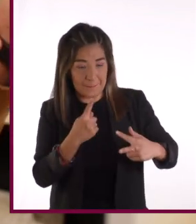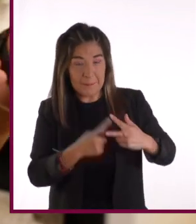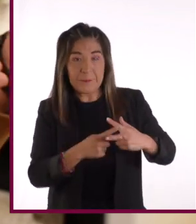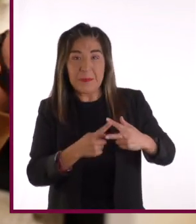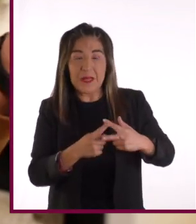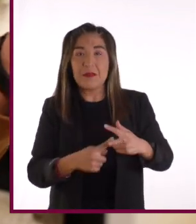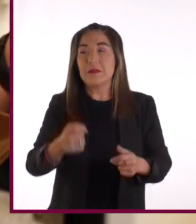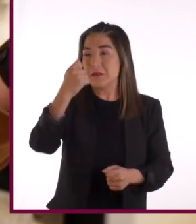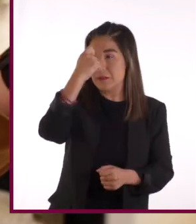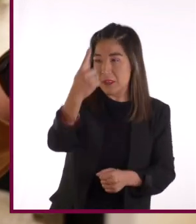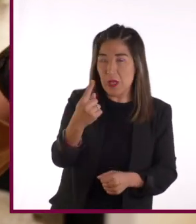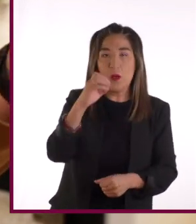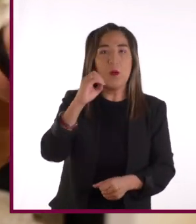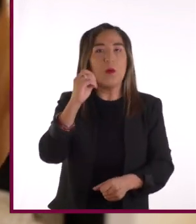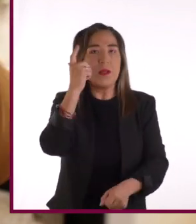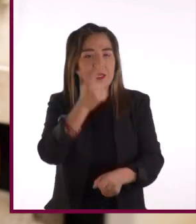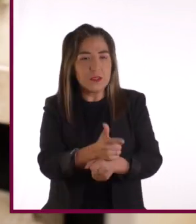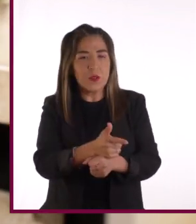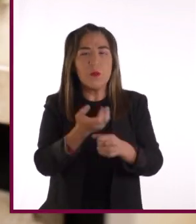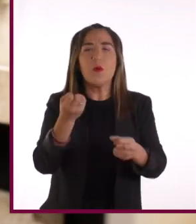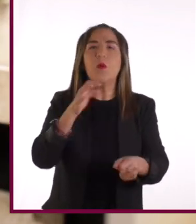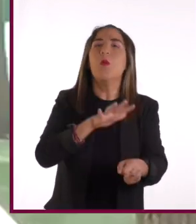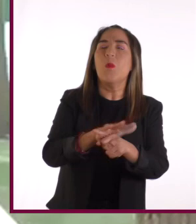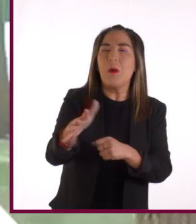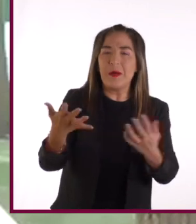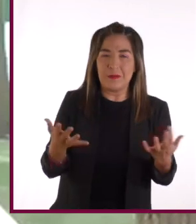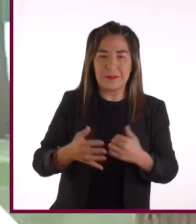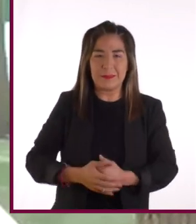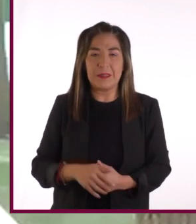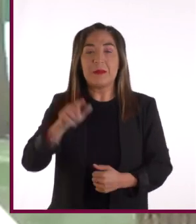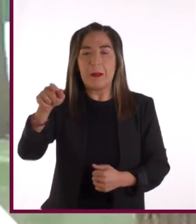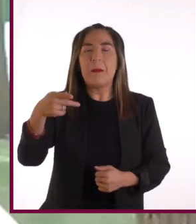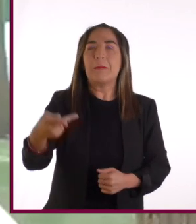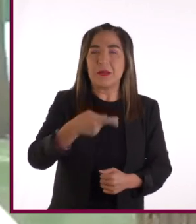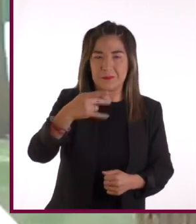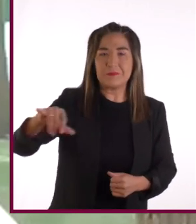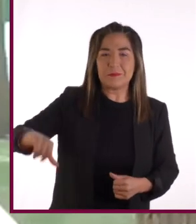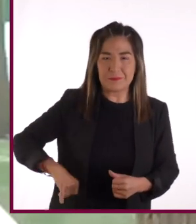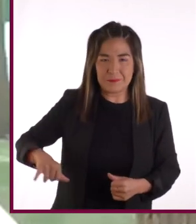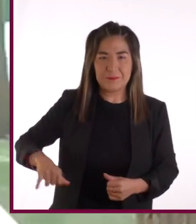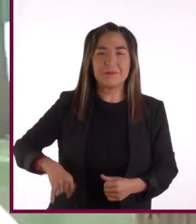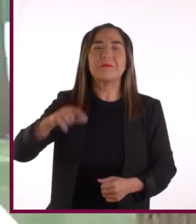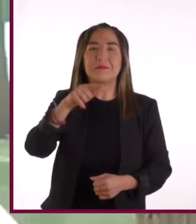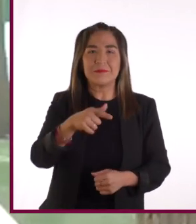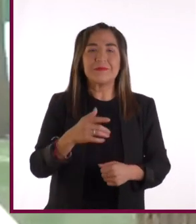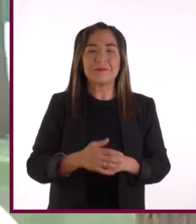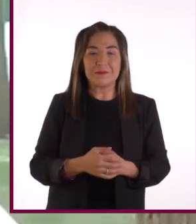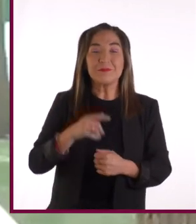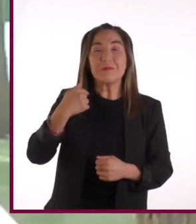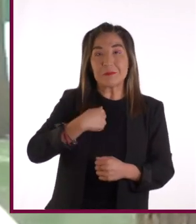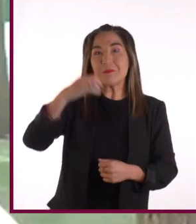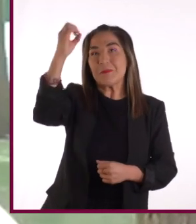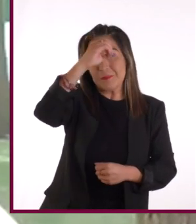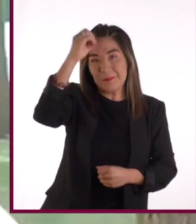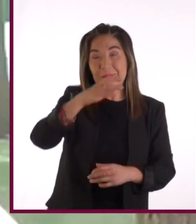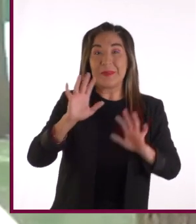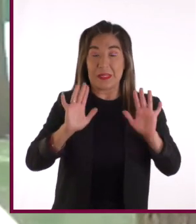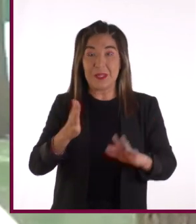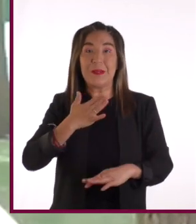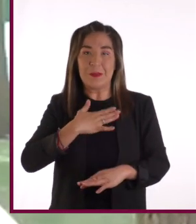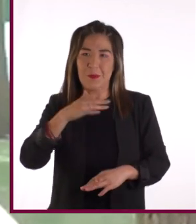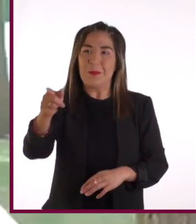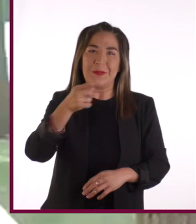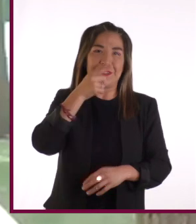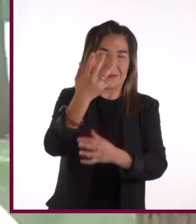se inventan o se descubren según tu postura? Es una pregunta muy interesante y qué bueno que dijiste que según mi postura,